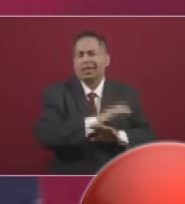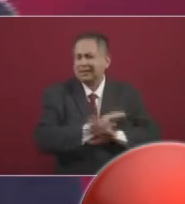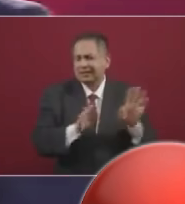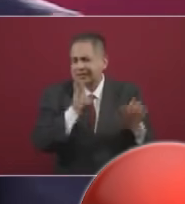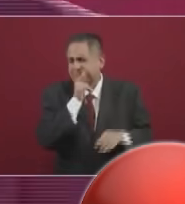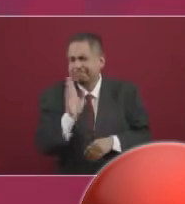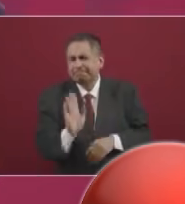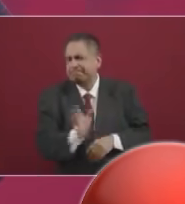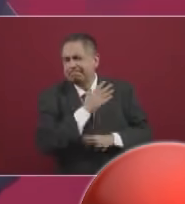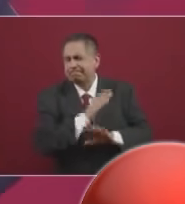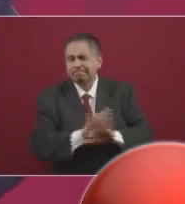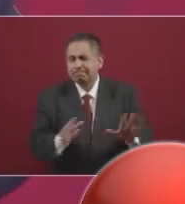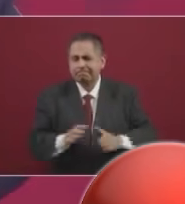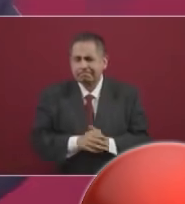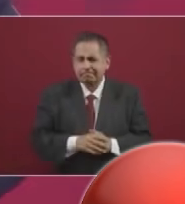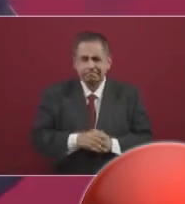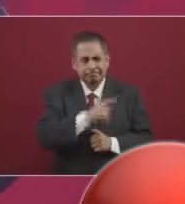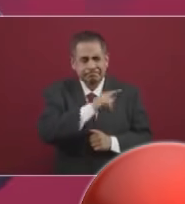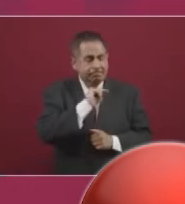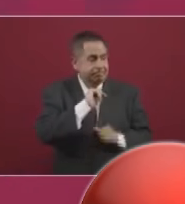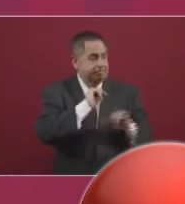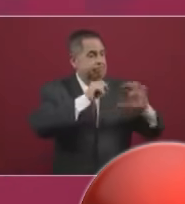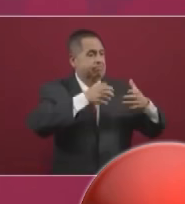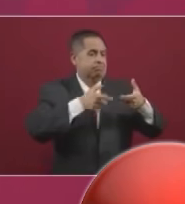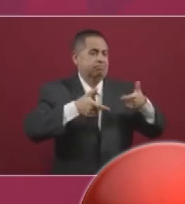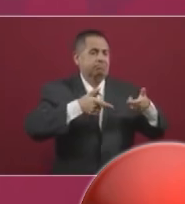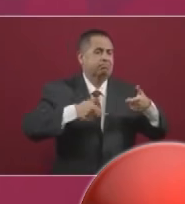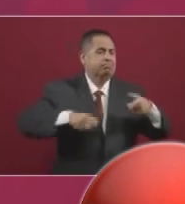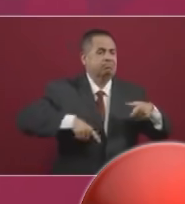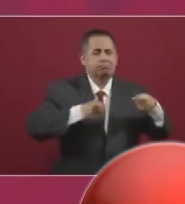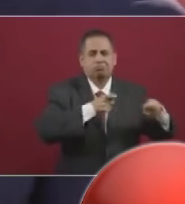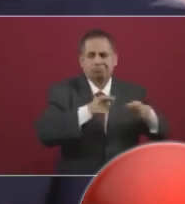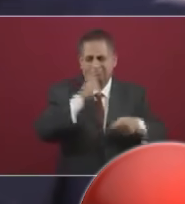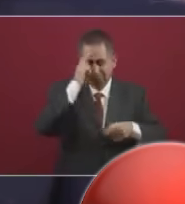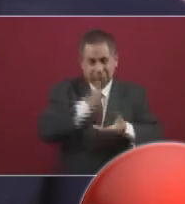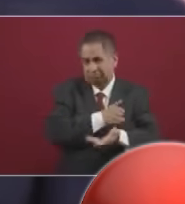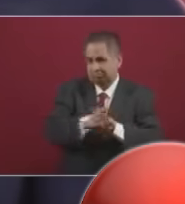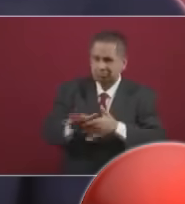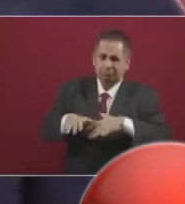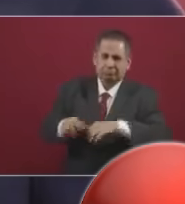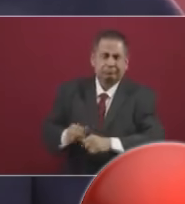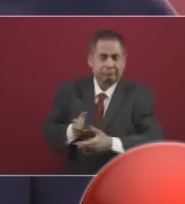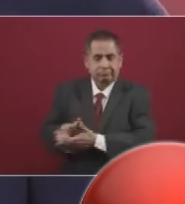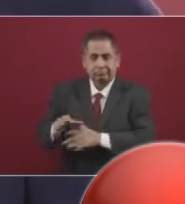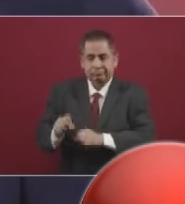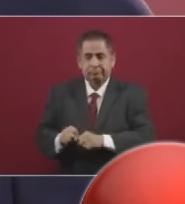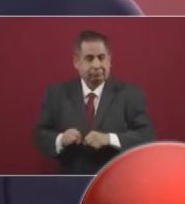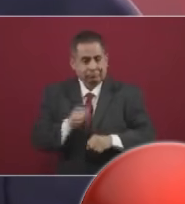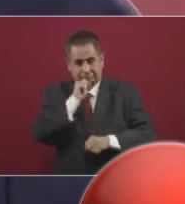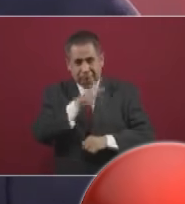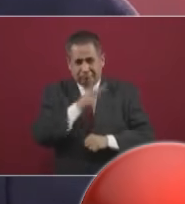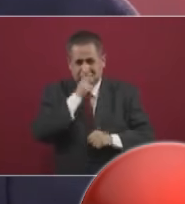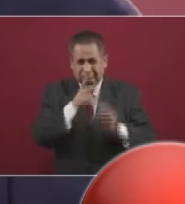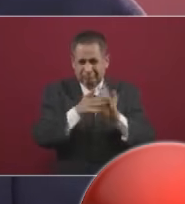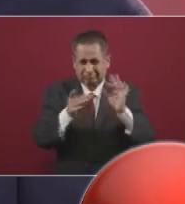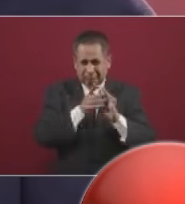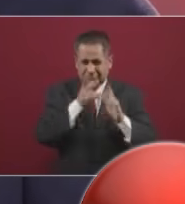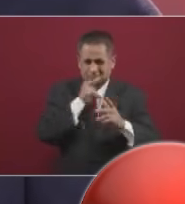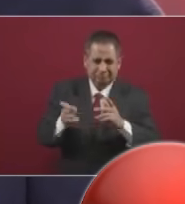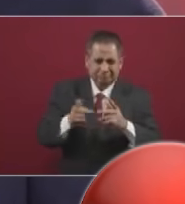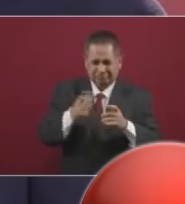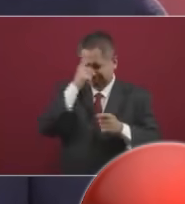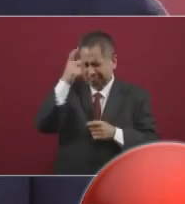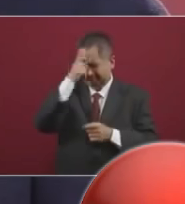de la tecnocracia. Ya ven cómo nos invadieron también con esos términos.